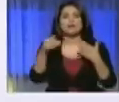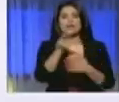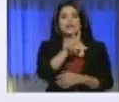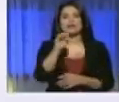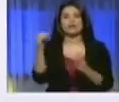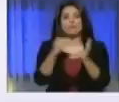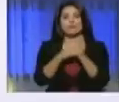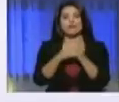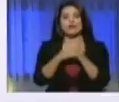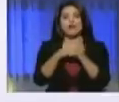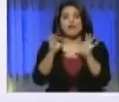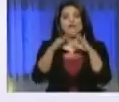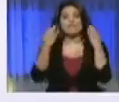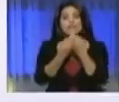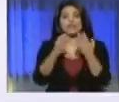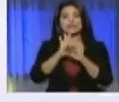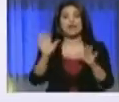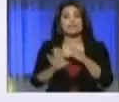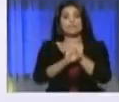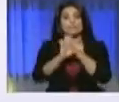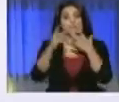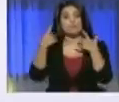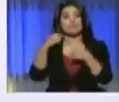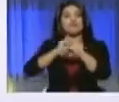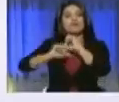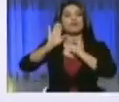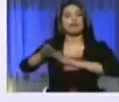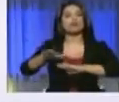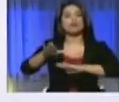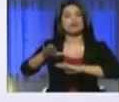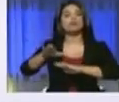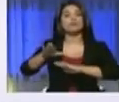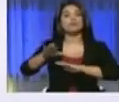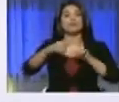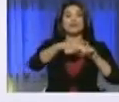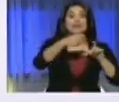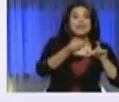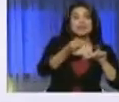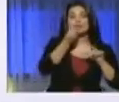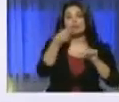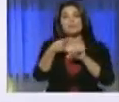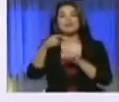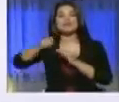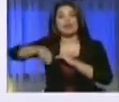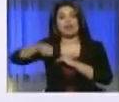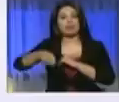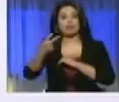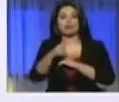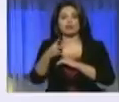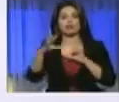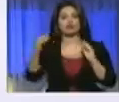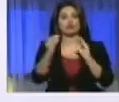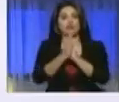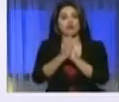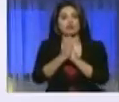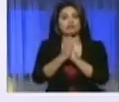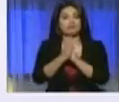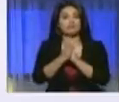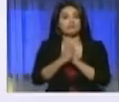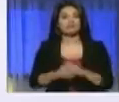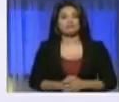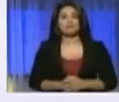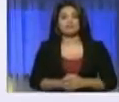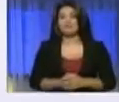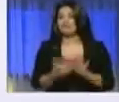hogares protegidos por el sextatique socialista y por la tarjeta de la gran misión Hogares de la Patria sumado.